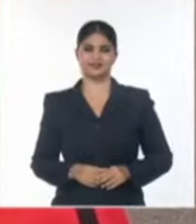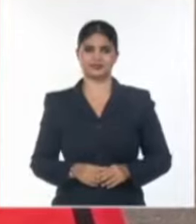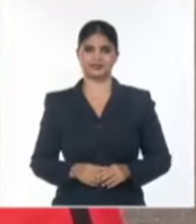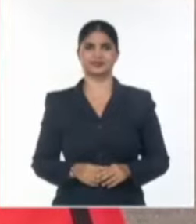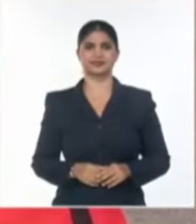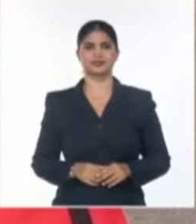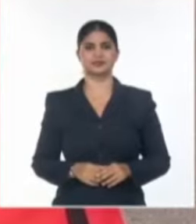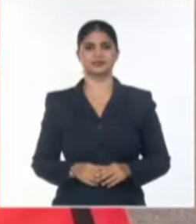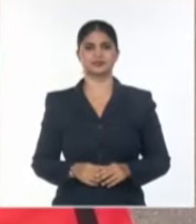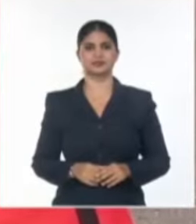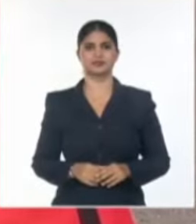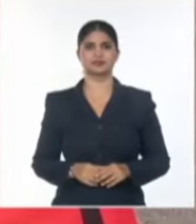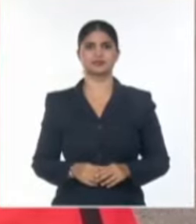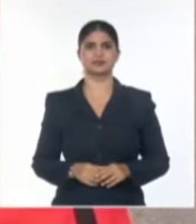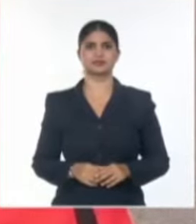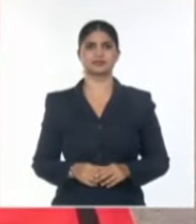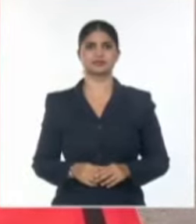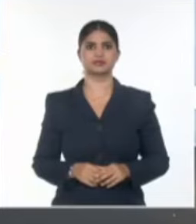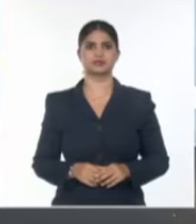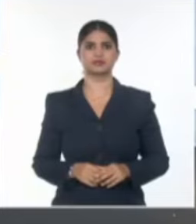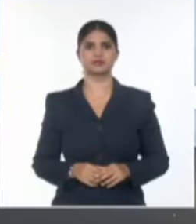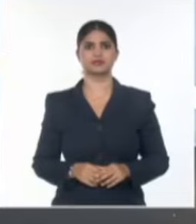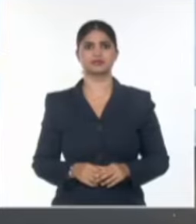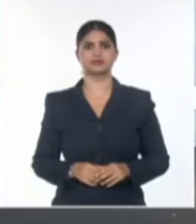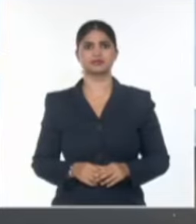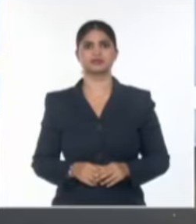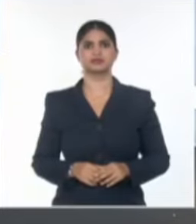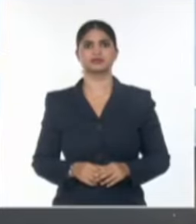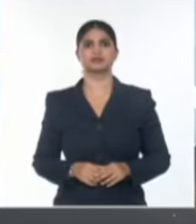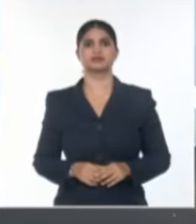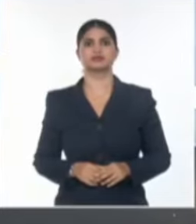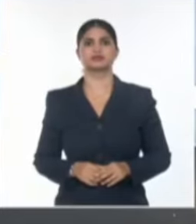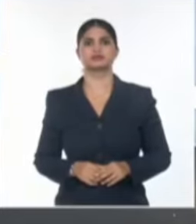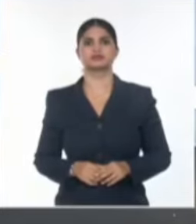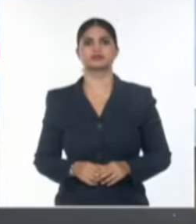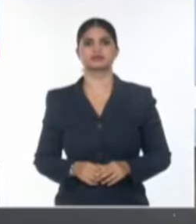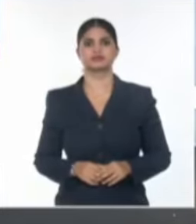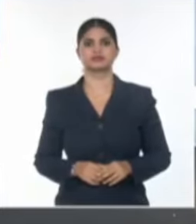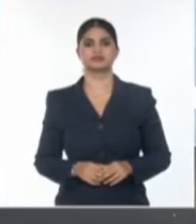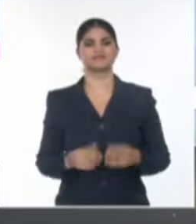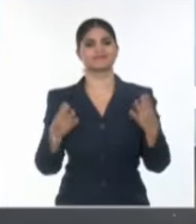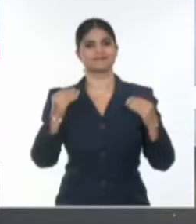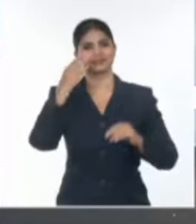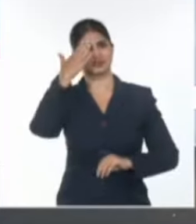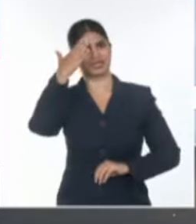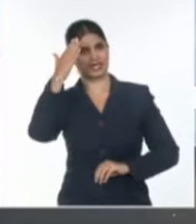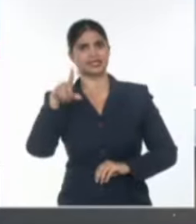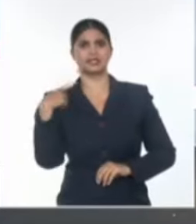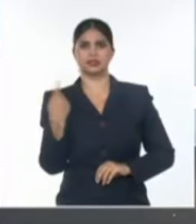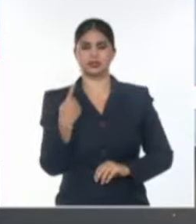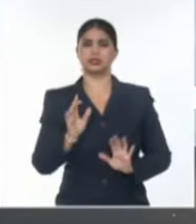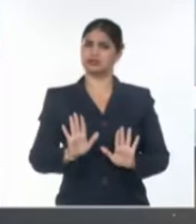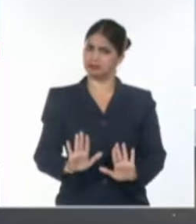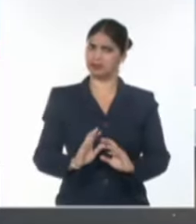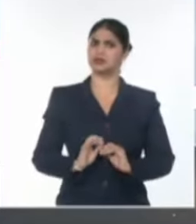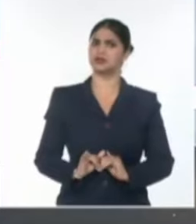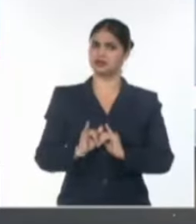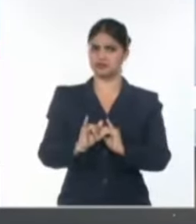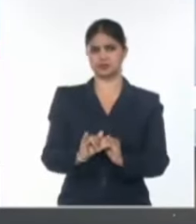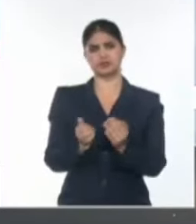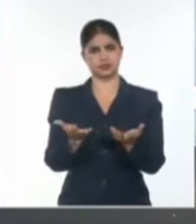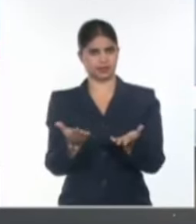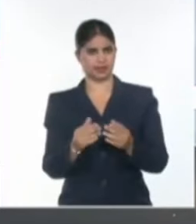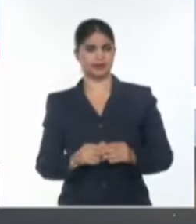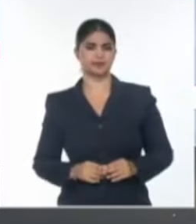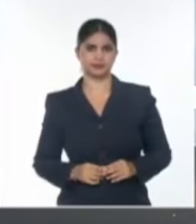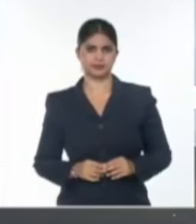señal a los estudios centrales en La Habana. Sí, Pavel, muchísimas gracias. Estaremos a la espera de otro contacto contigo.